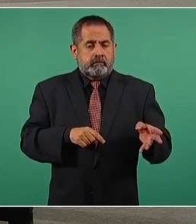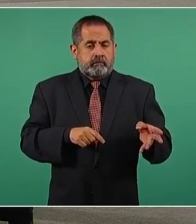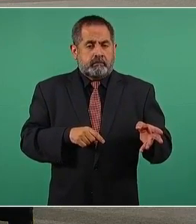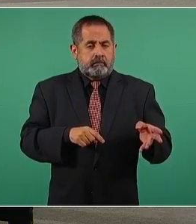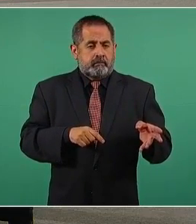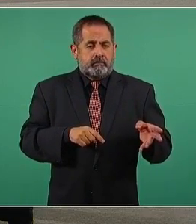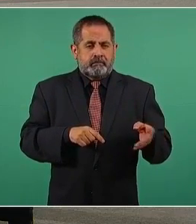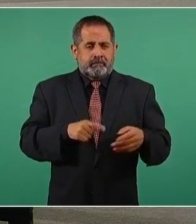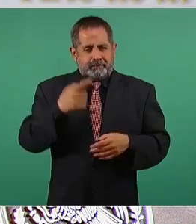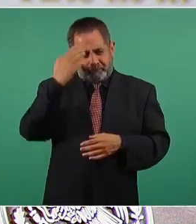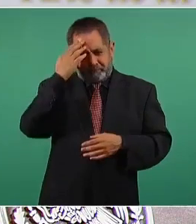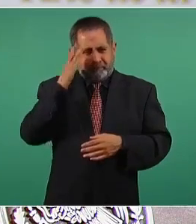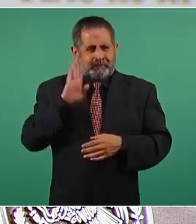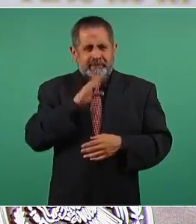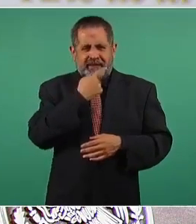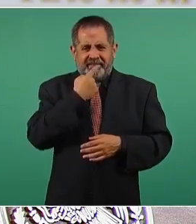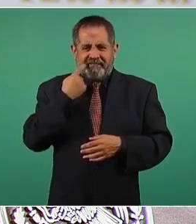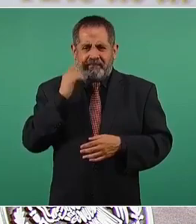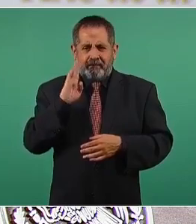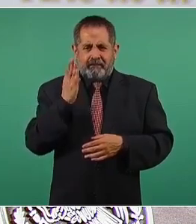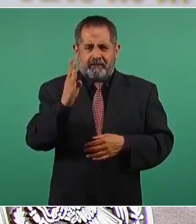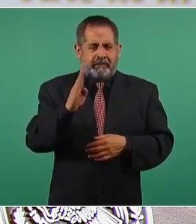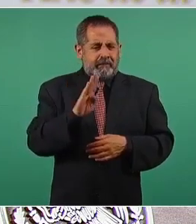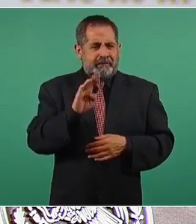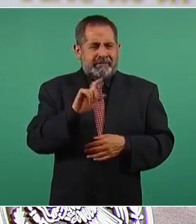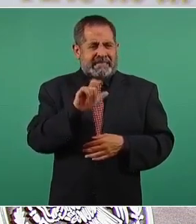el tiburón, ballena,